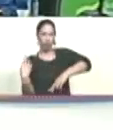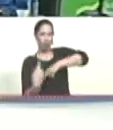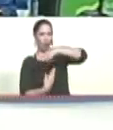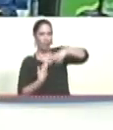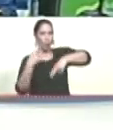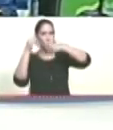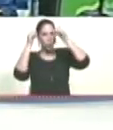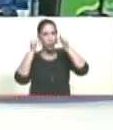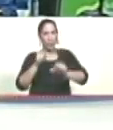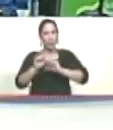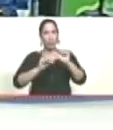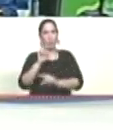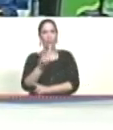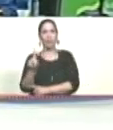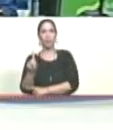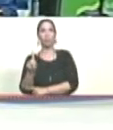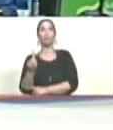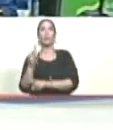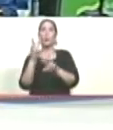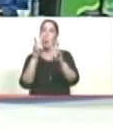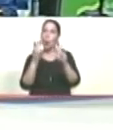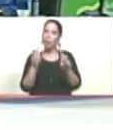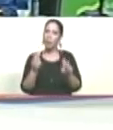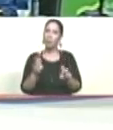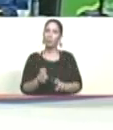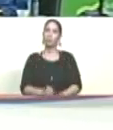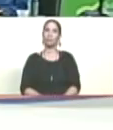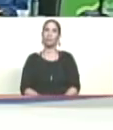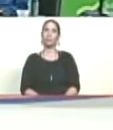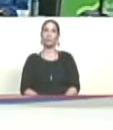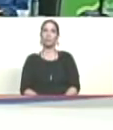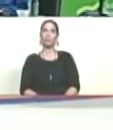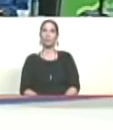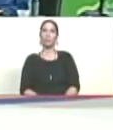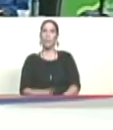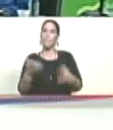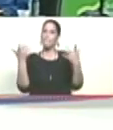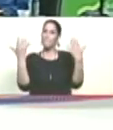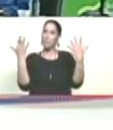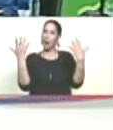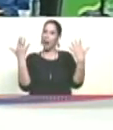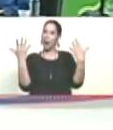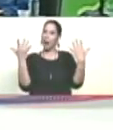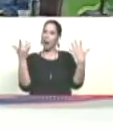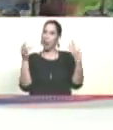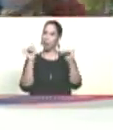revolucionario del siglo XXI, nuevo, en manos del pueblo?